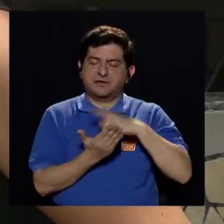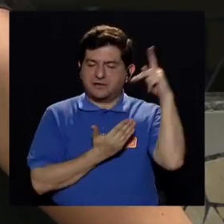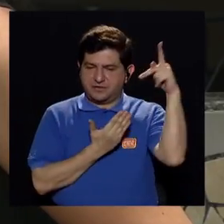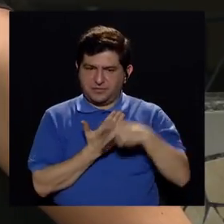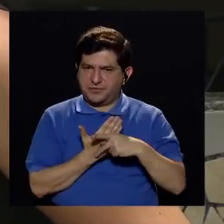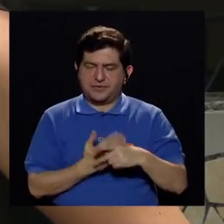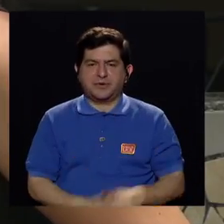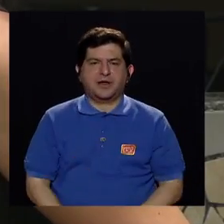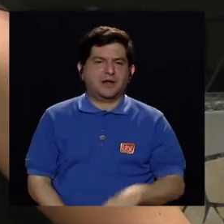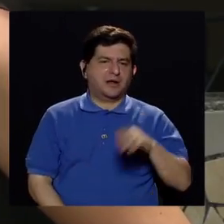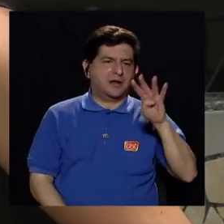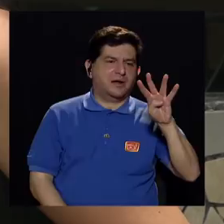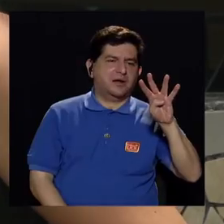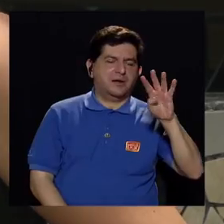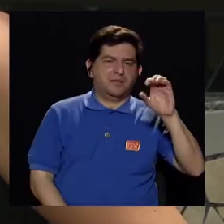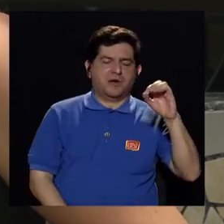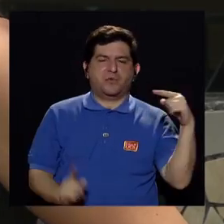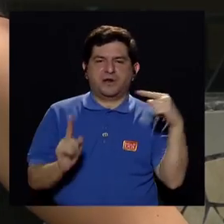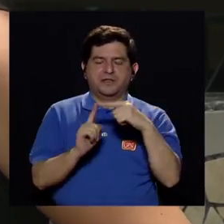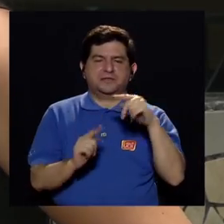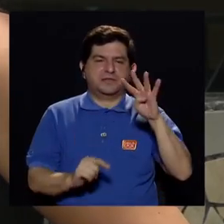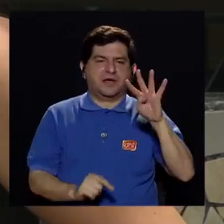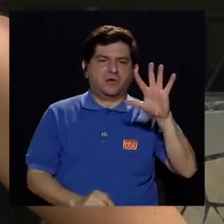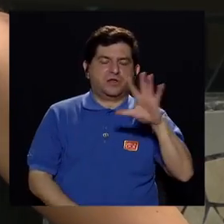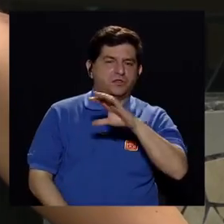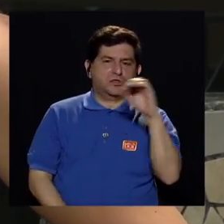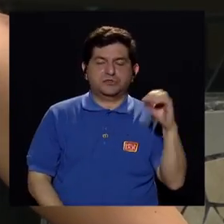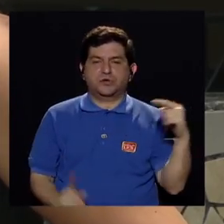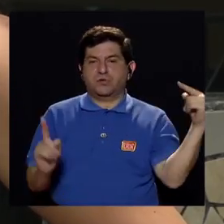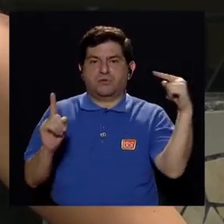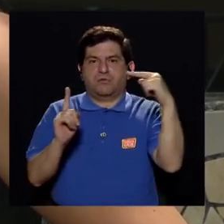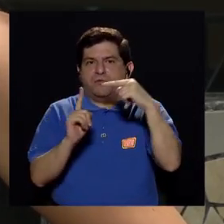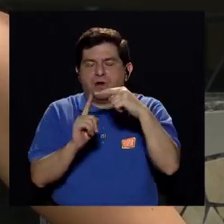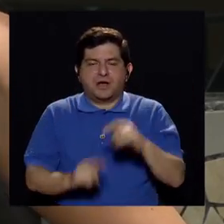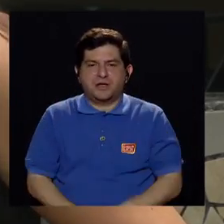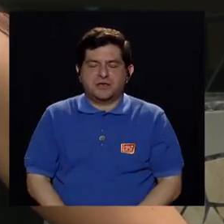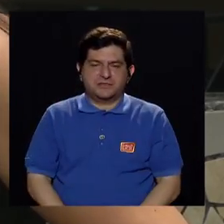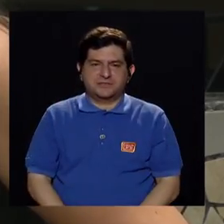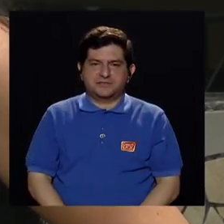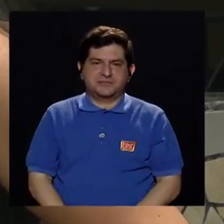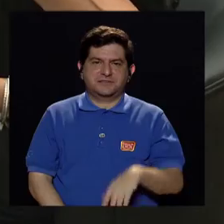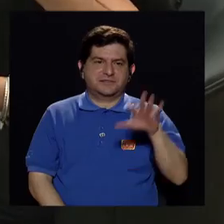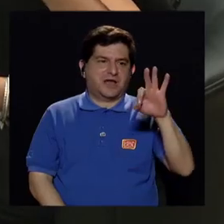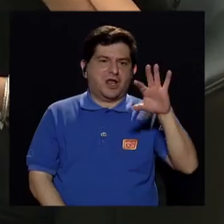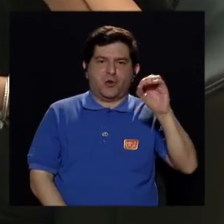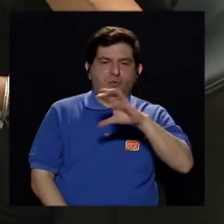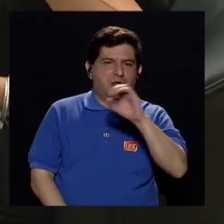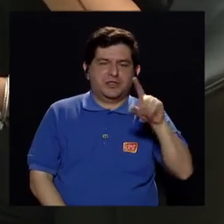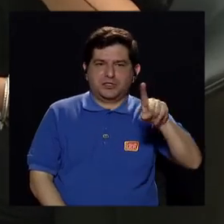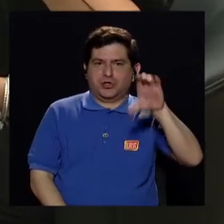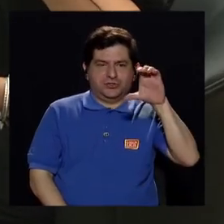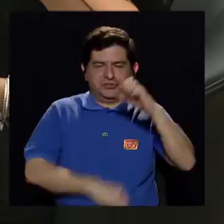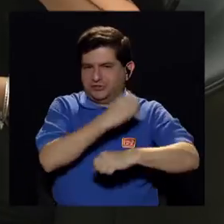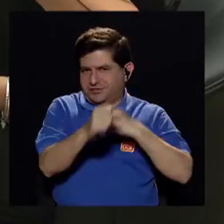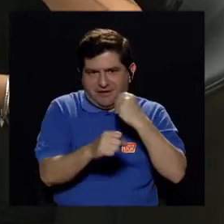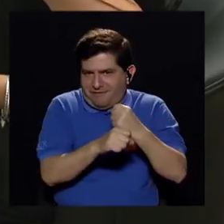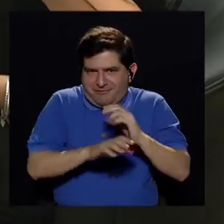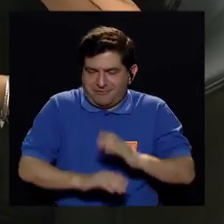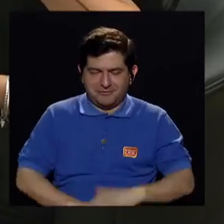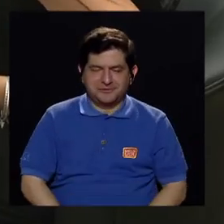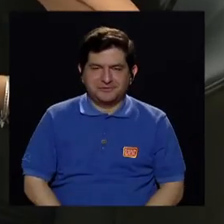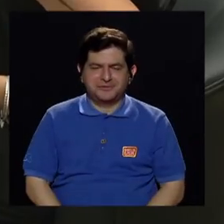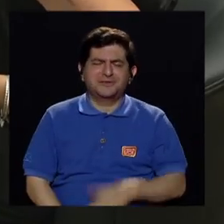de 40, 45 hasta ¿verdad?, hasta sí, los 90, 100 sí. Y demás. En relación